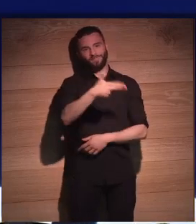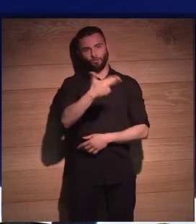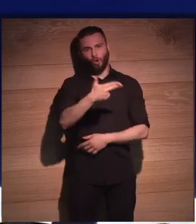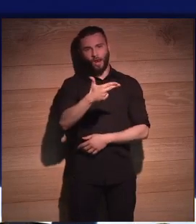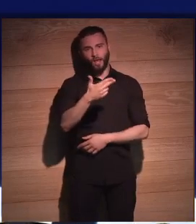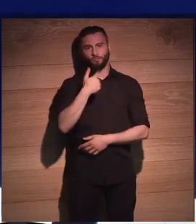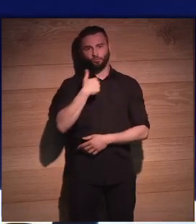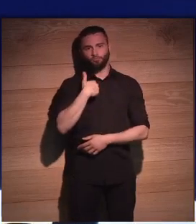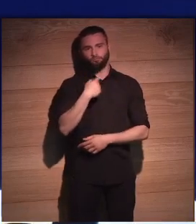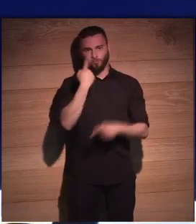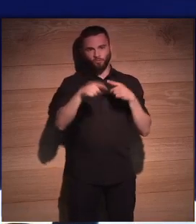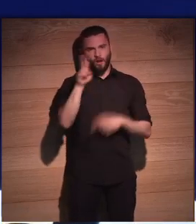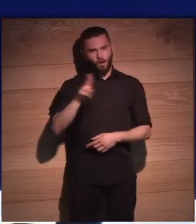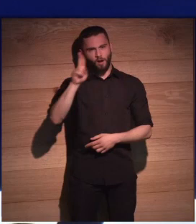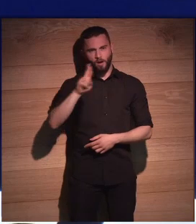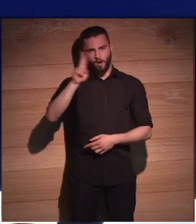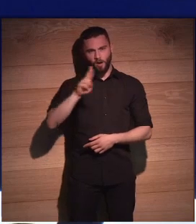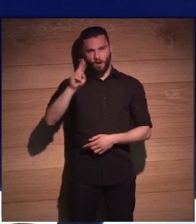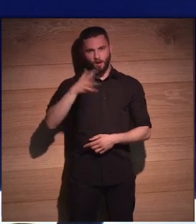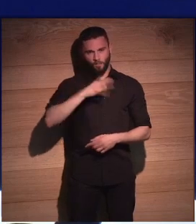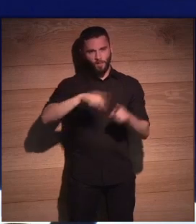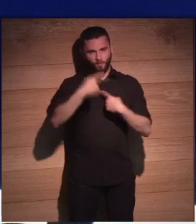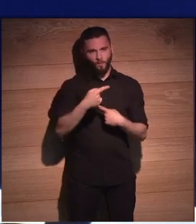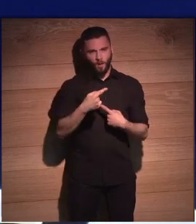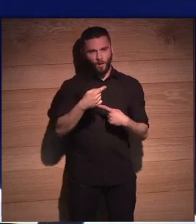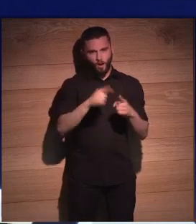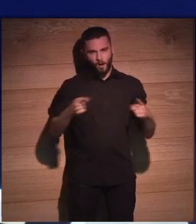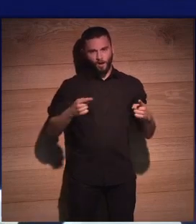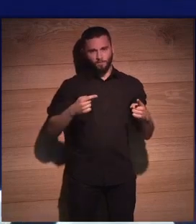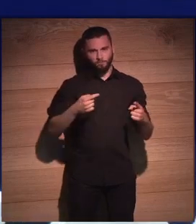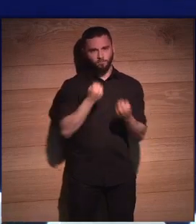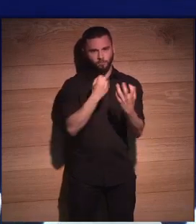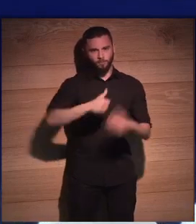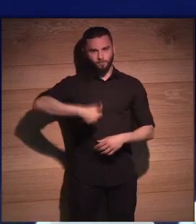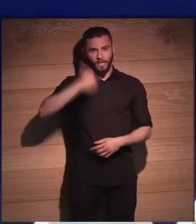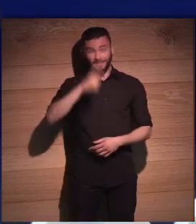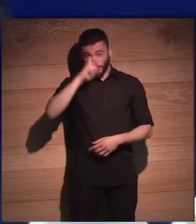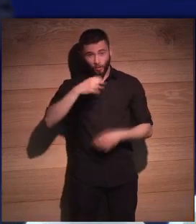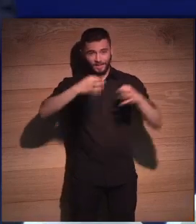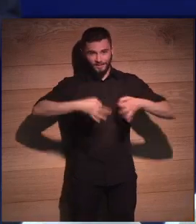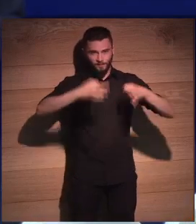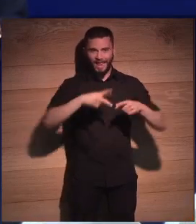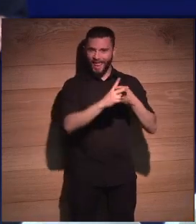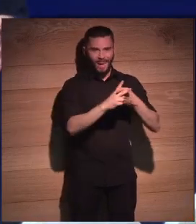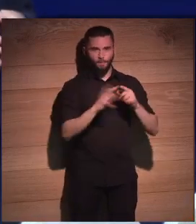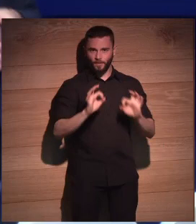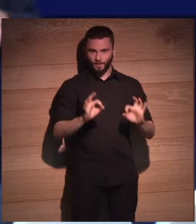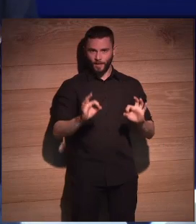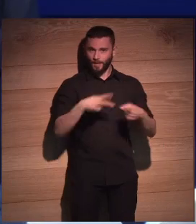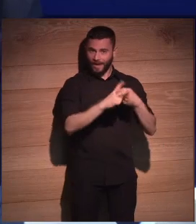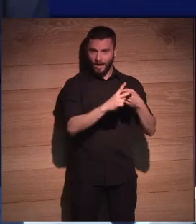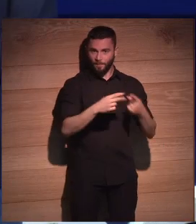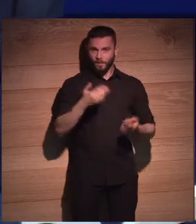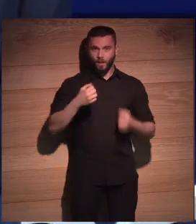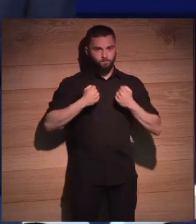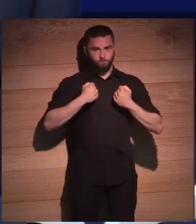que yo siempre repito mucho y probablemente hablaremos más sobre ello después es, acordaos siempre de que estamos hablando de una herramienta, ¿vale? Puede ser una herramienta